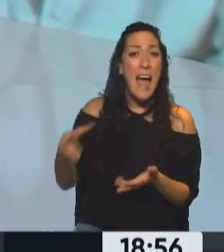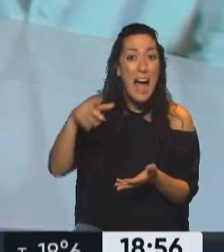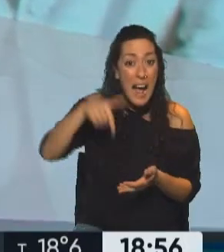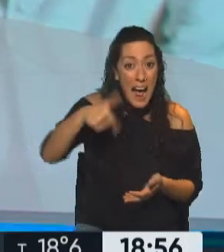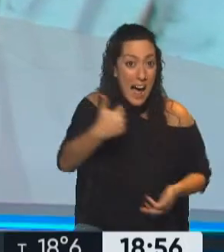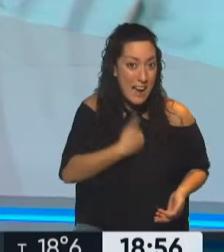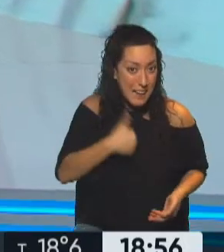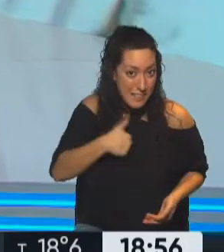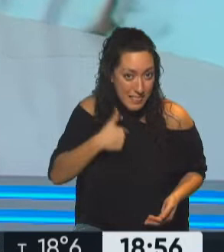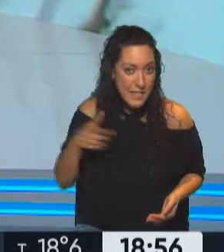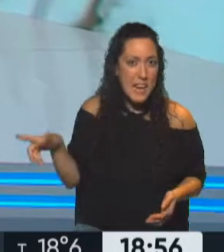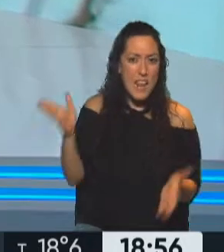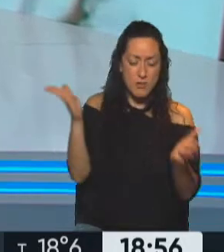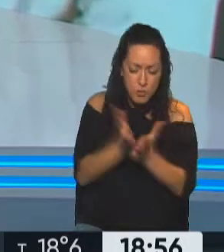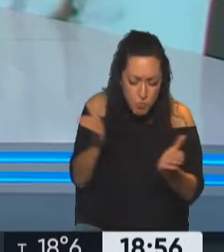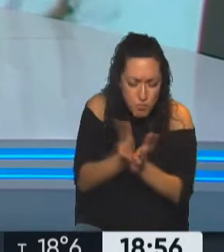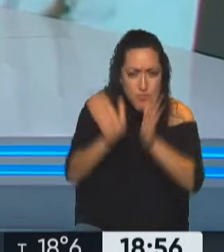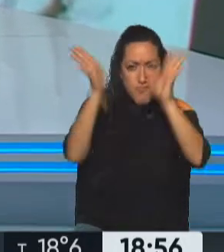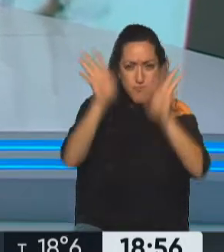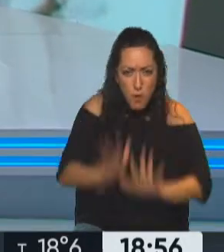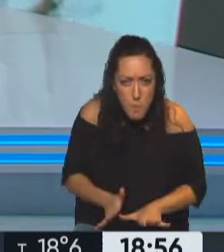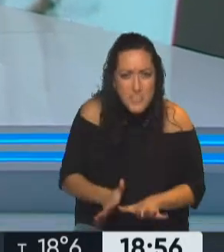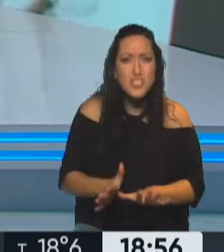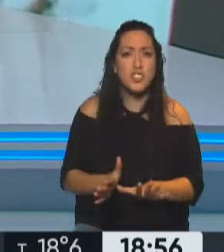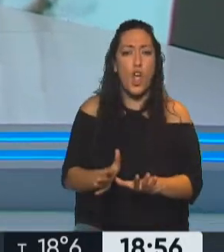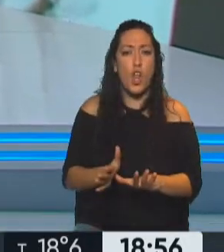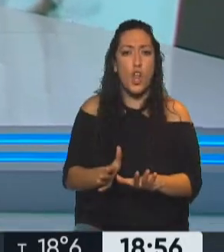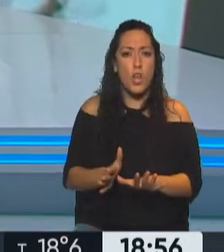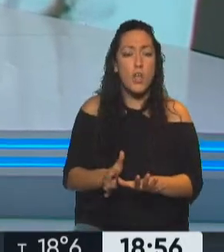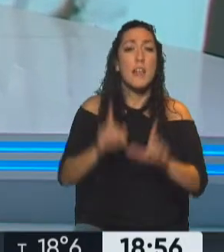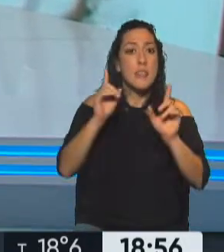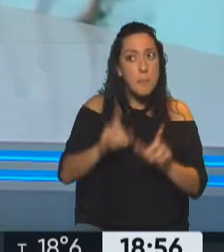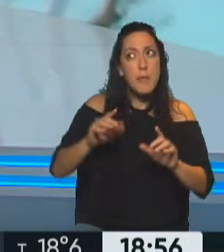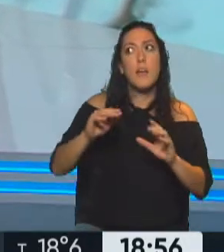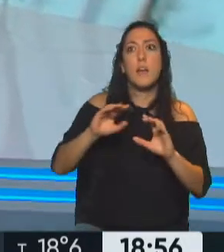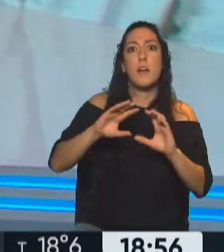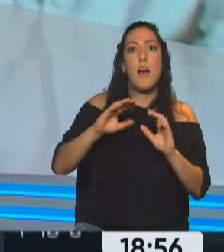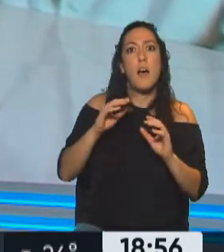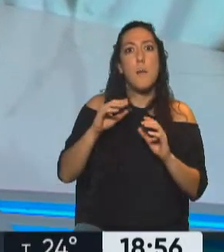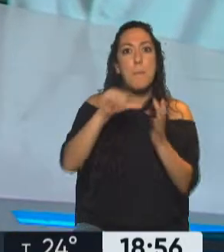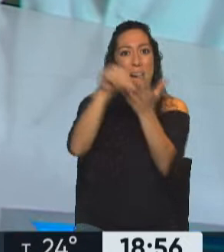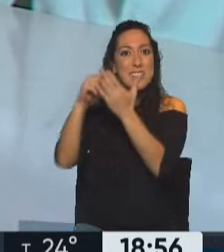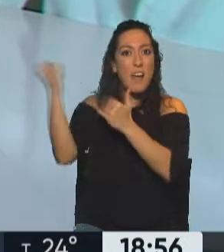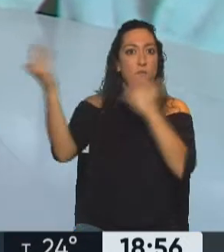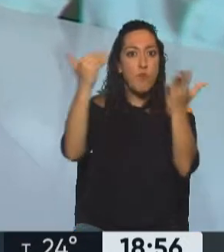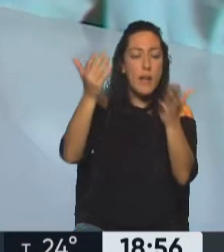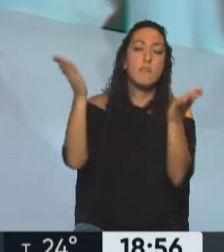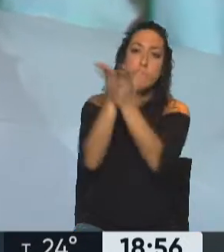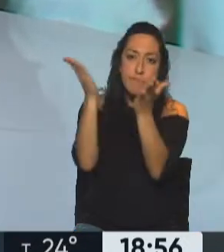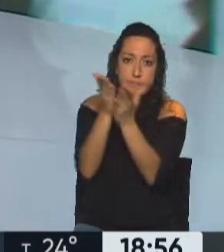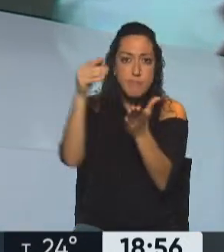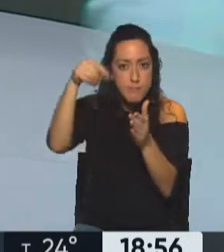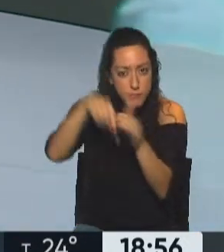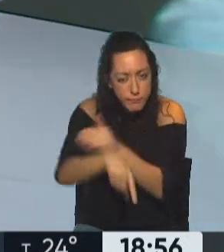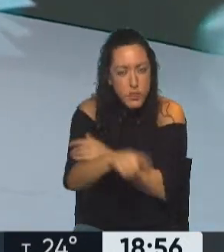se formó y volvió a reformarse en el exterior decidió volver a la argentina con todos